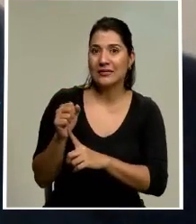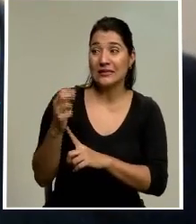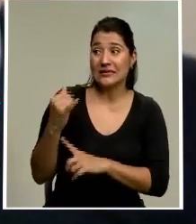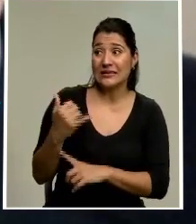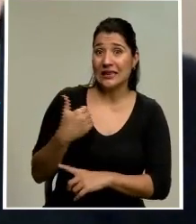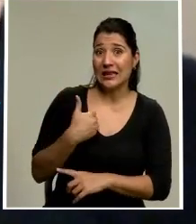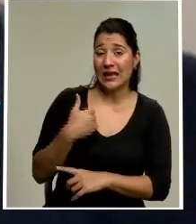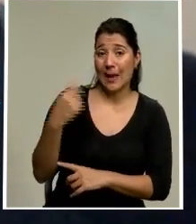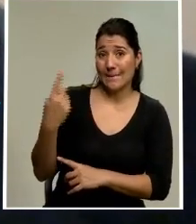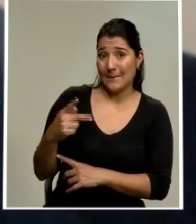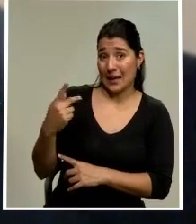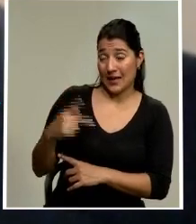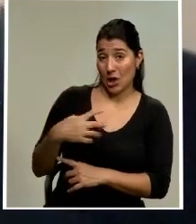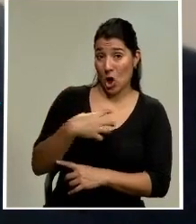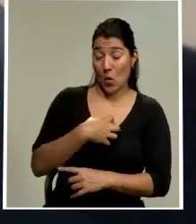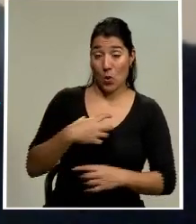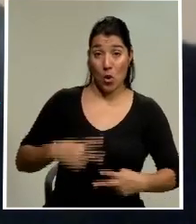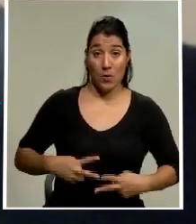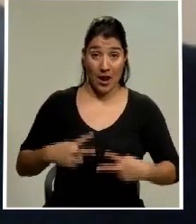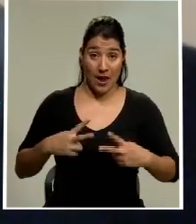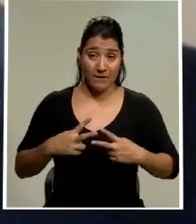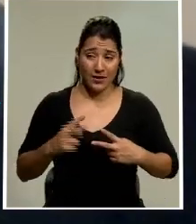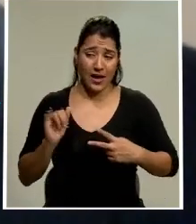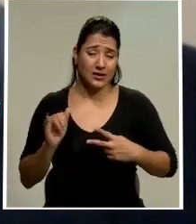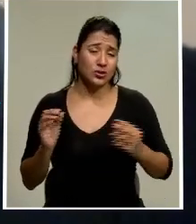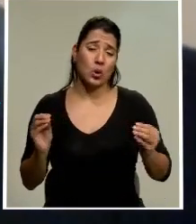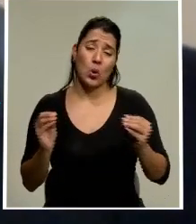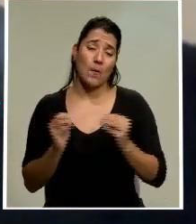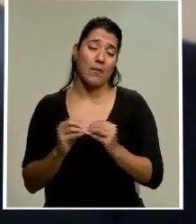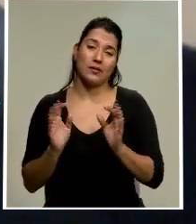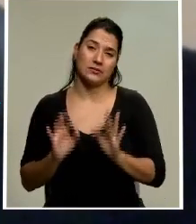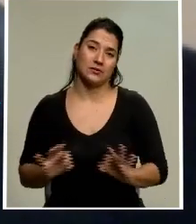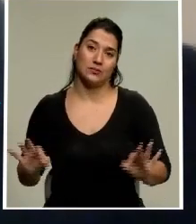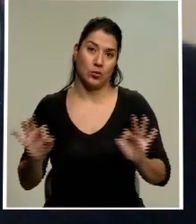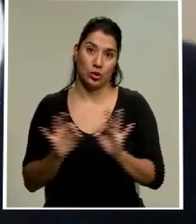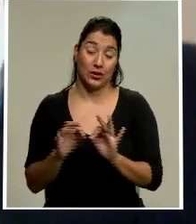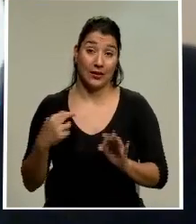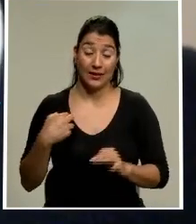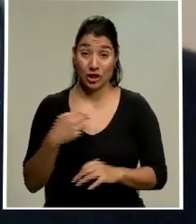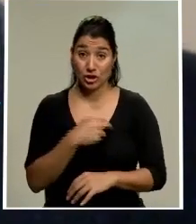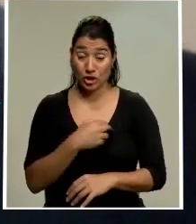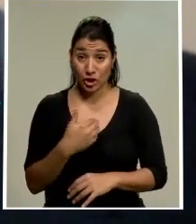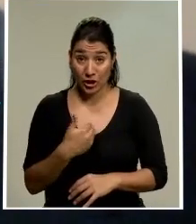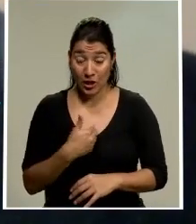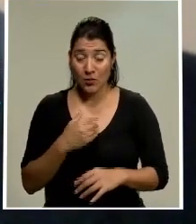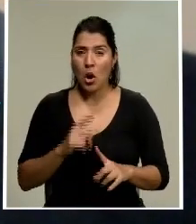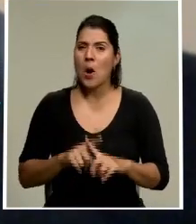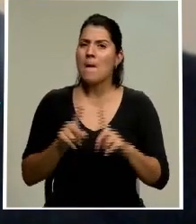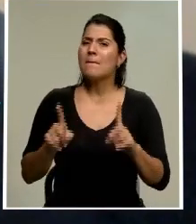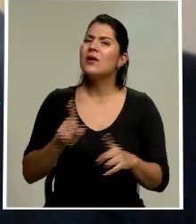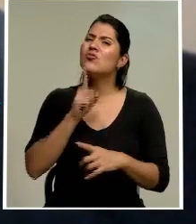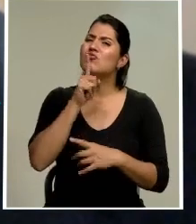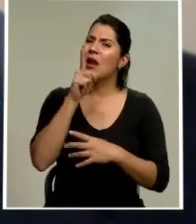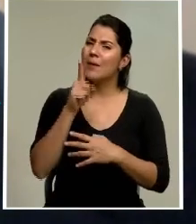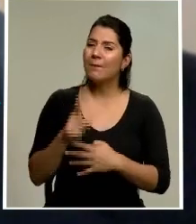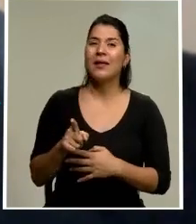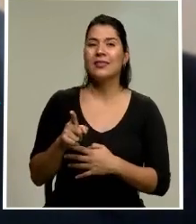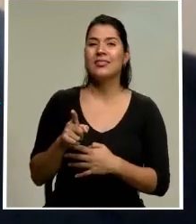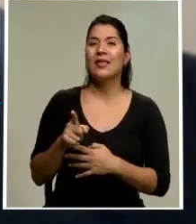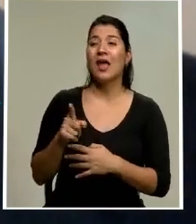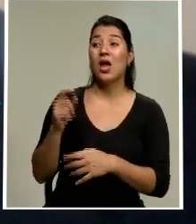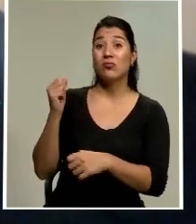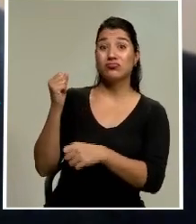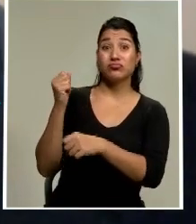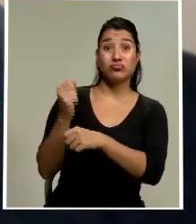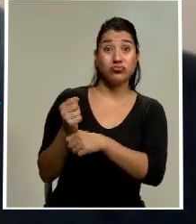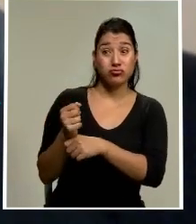peligro la vida, que es lo más preciado que tenemos. Pero en realidad el delito de homicidio hay